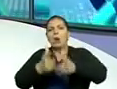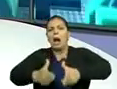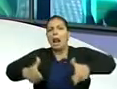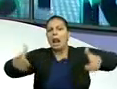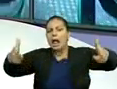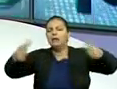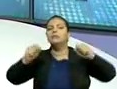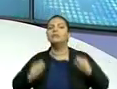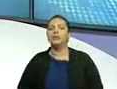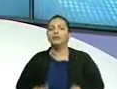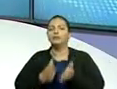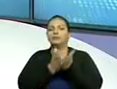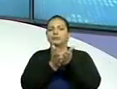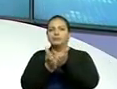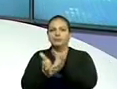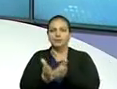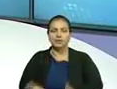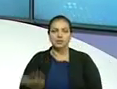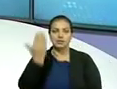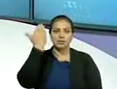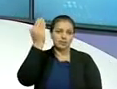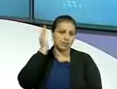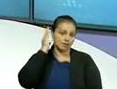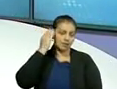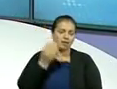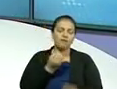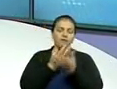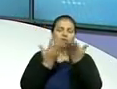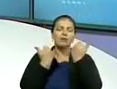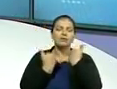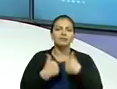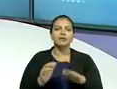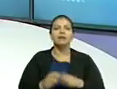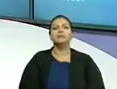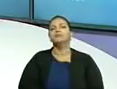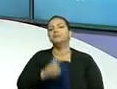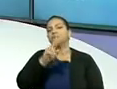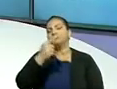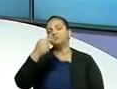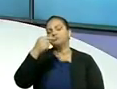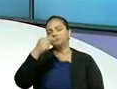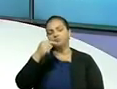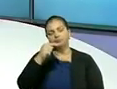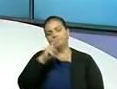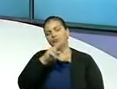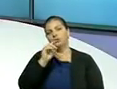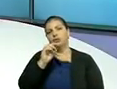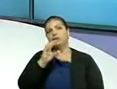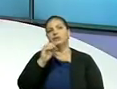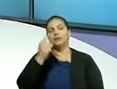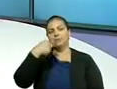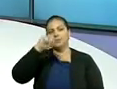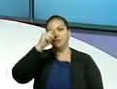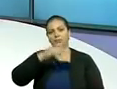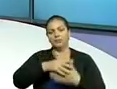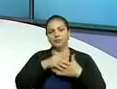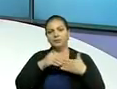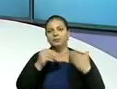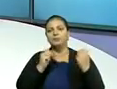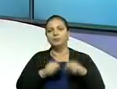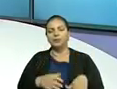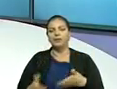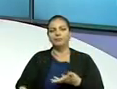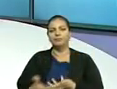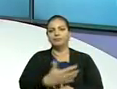85% del comercio exterior que fluye por los 13 muelles públicos y privados podrán incrementar su capacidad de carga de manera